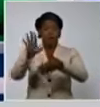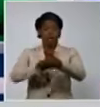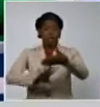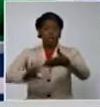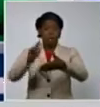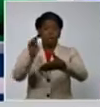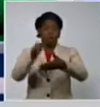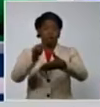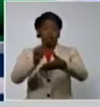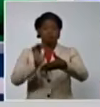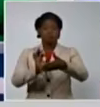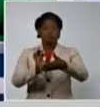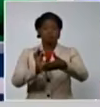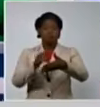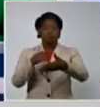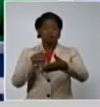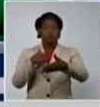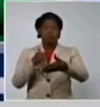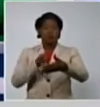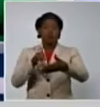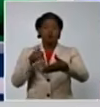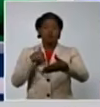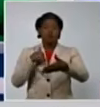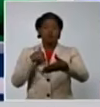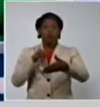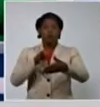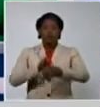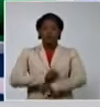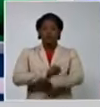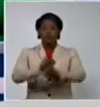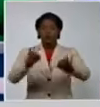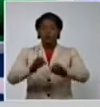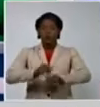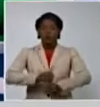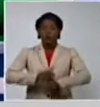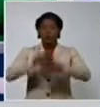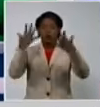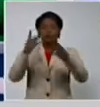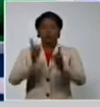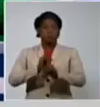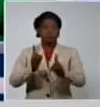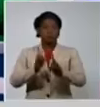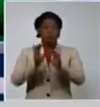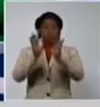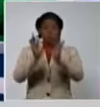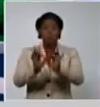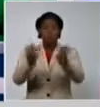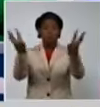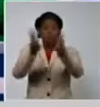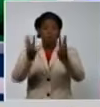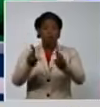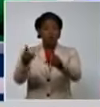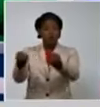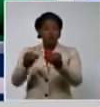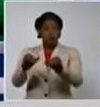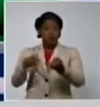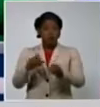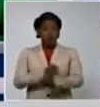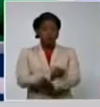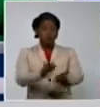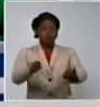sí, no es que uno quiera ensombrecer los resultados positivos de la reducción del número de casos en el